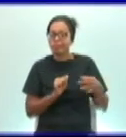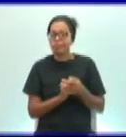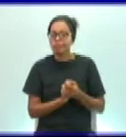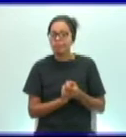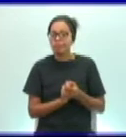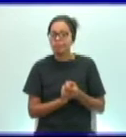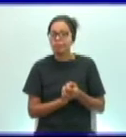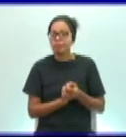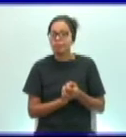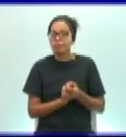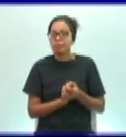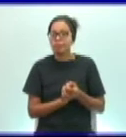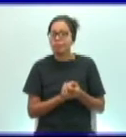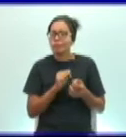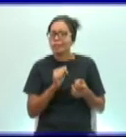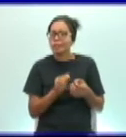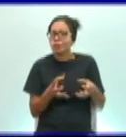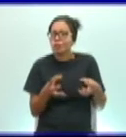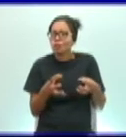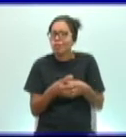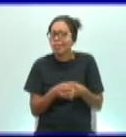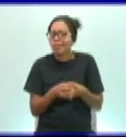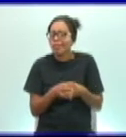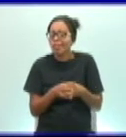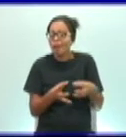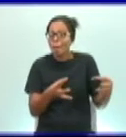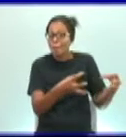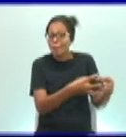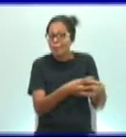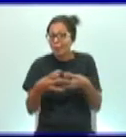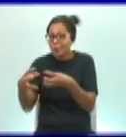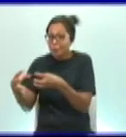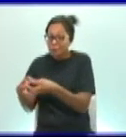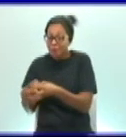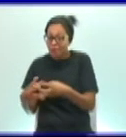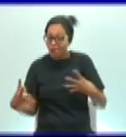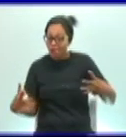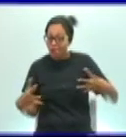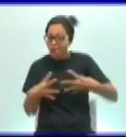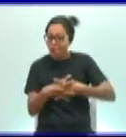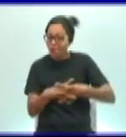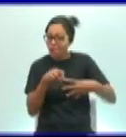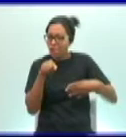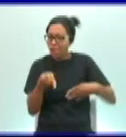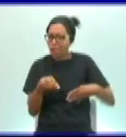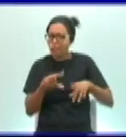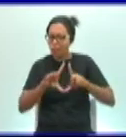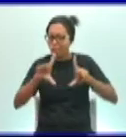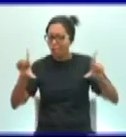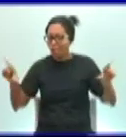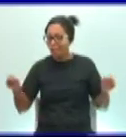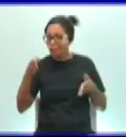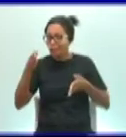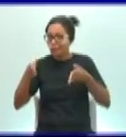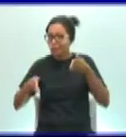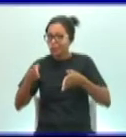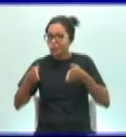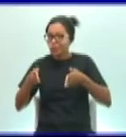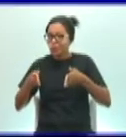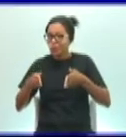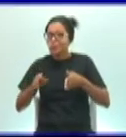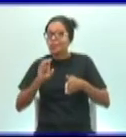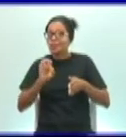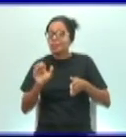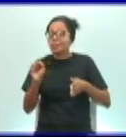establece la unidad entre las fuerzas revolucionarias radicadas en la zona del Escambray hasta el logro definitivo de la